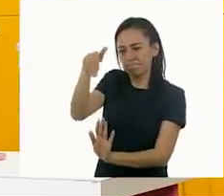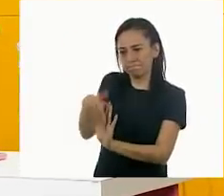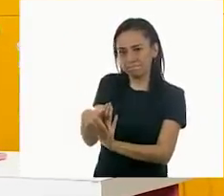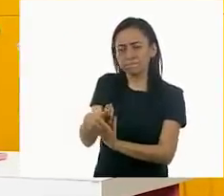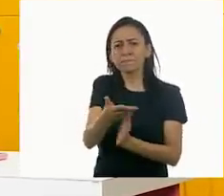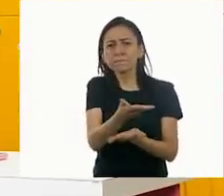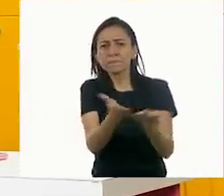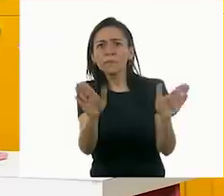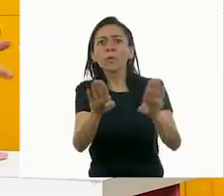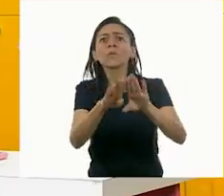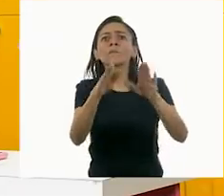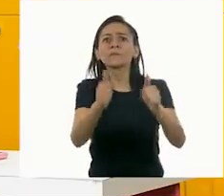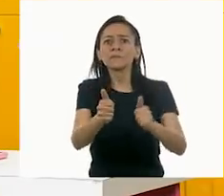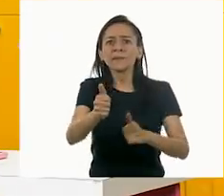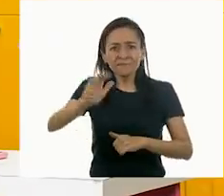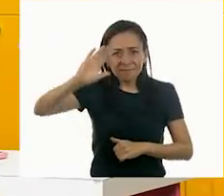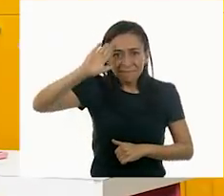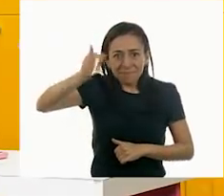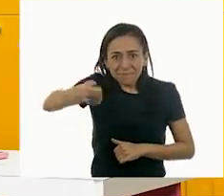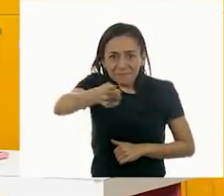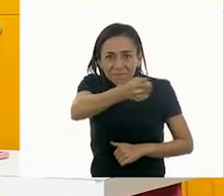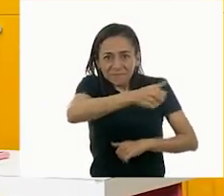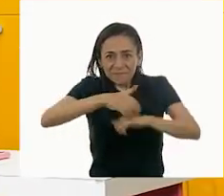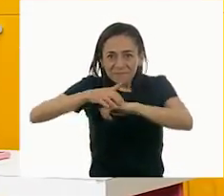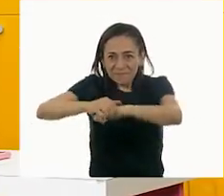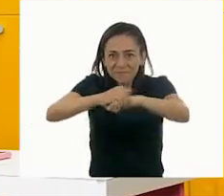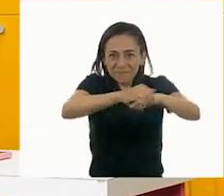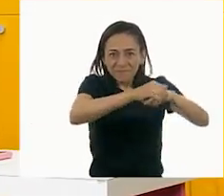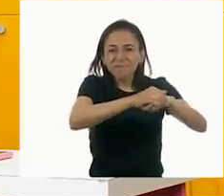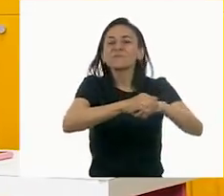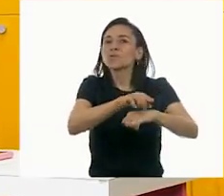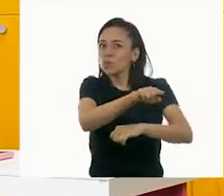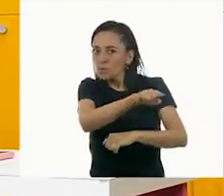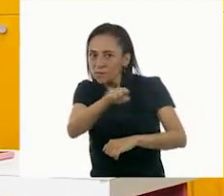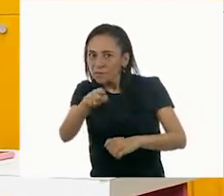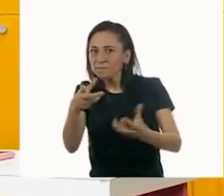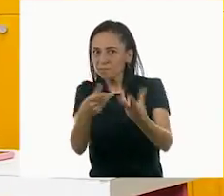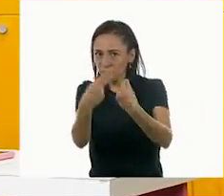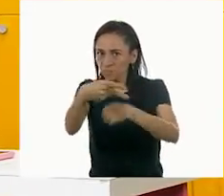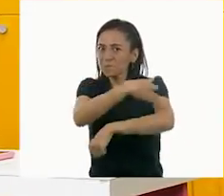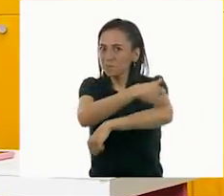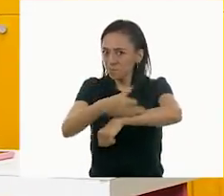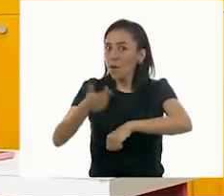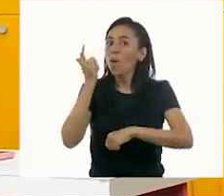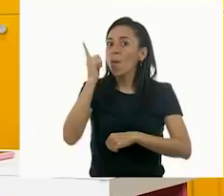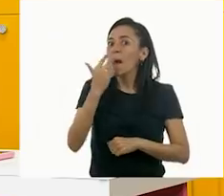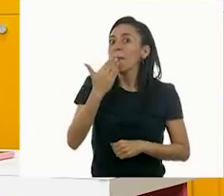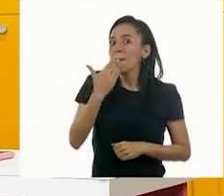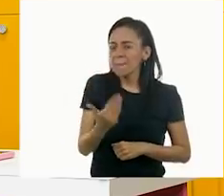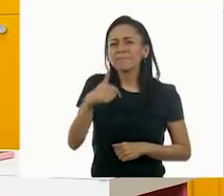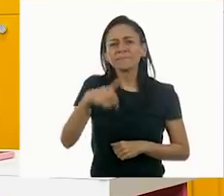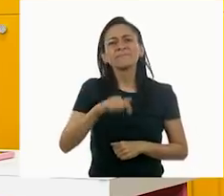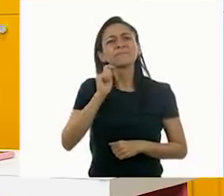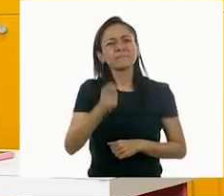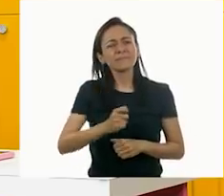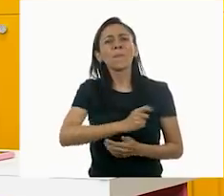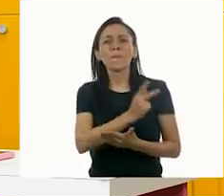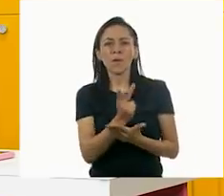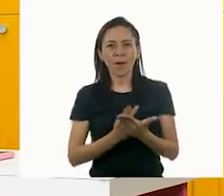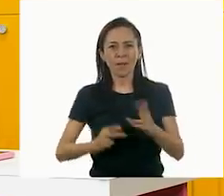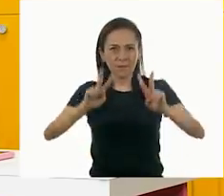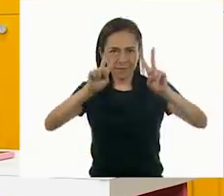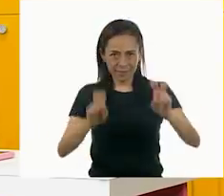Espero que ustedes y sus familiares también estén muy bien. Este es un programa más de Vida Saludable aquí en Aprende en Casa